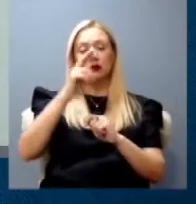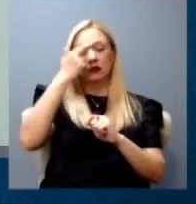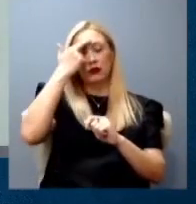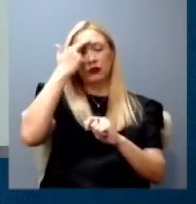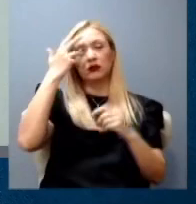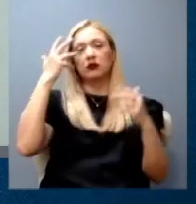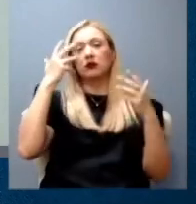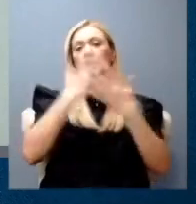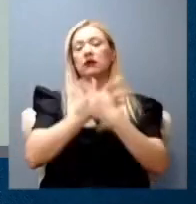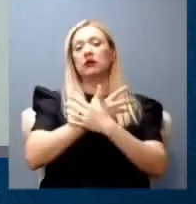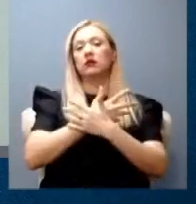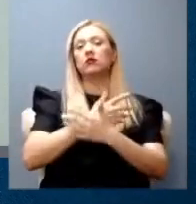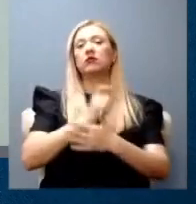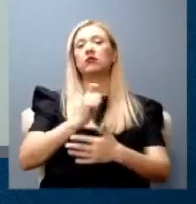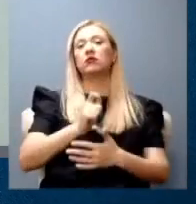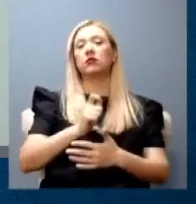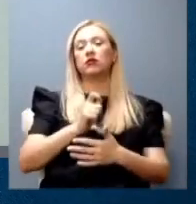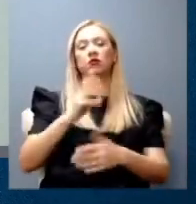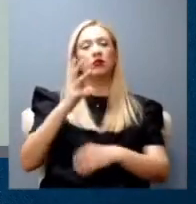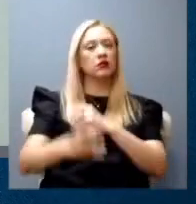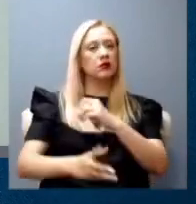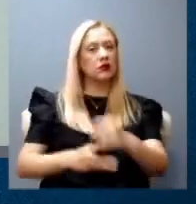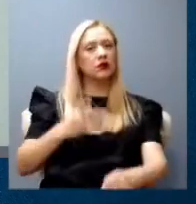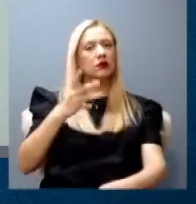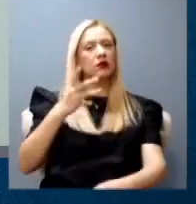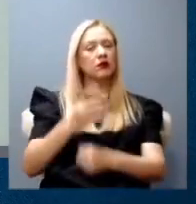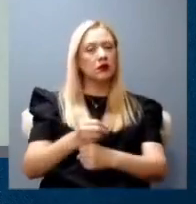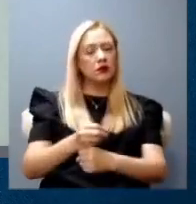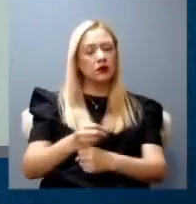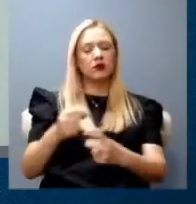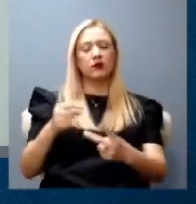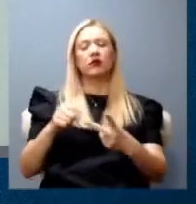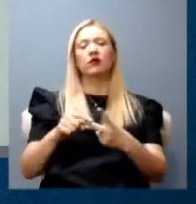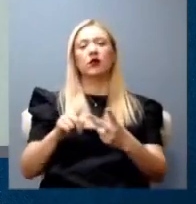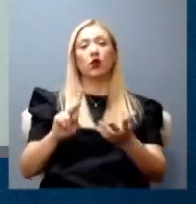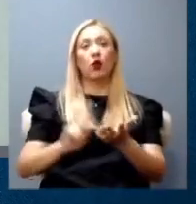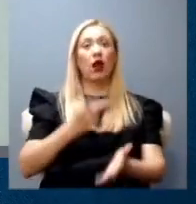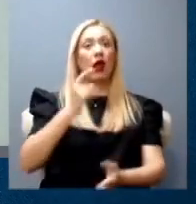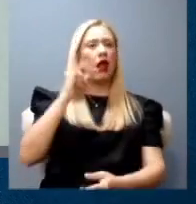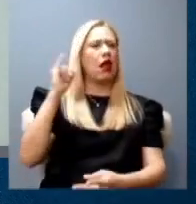la justicia, la no repetición, las garantías,